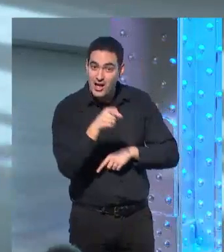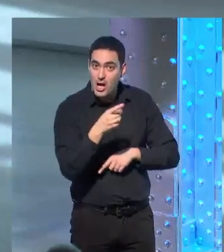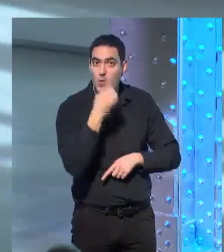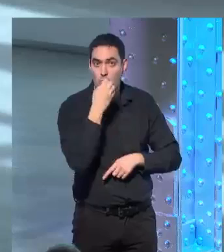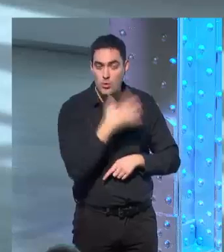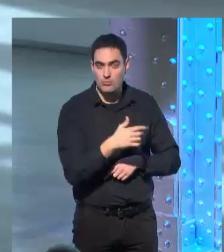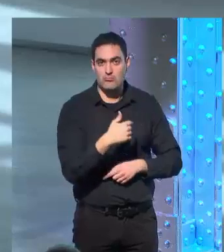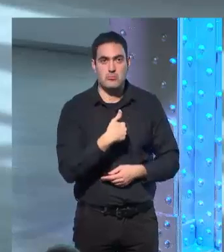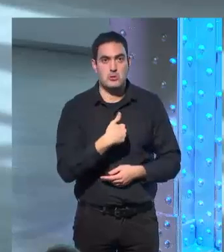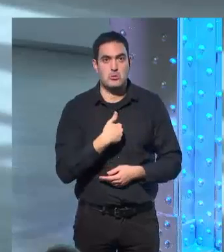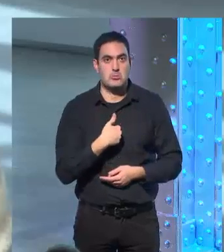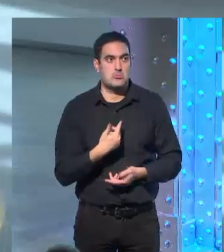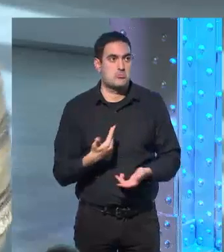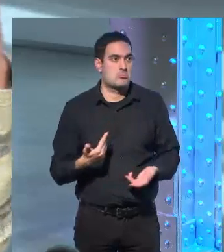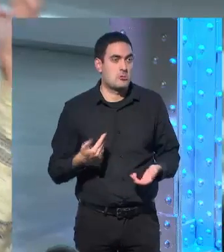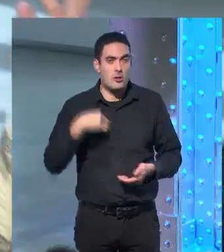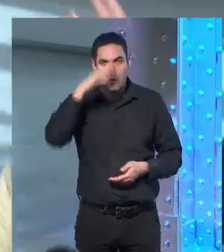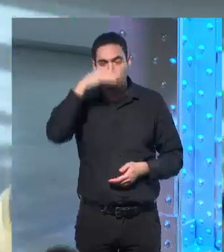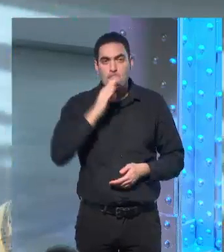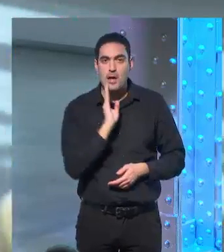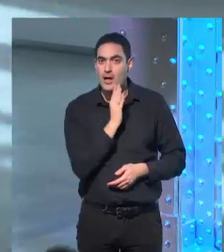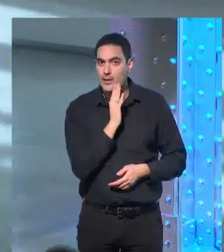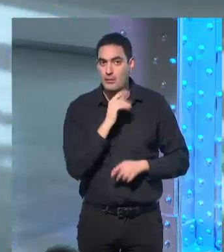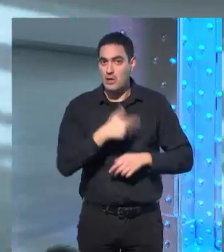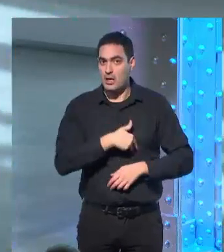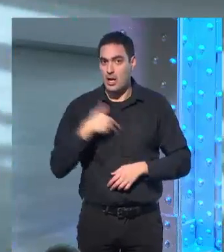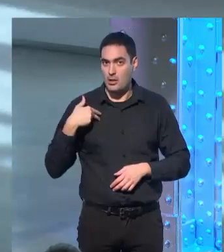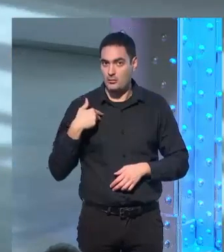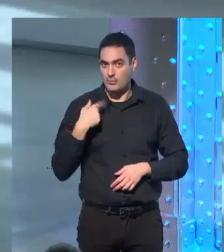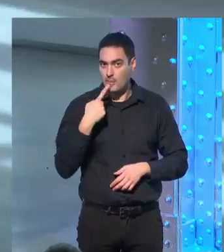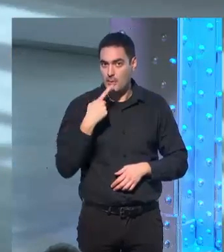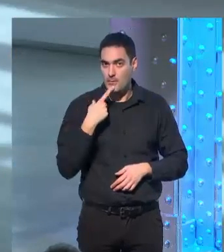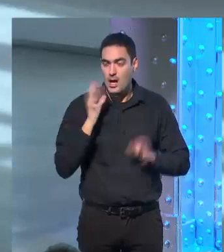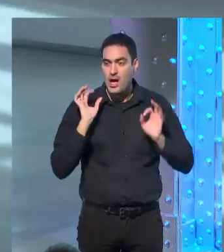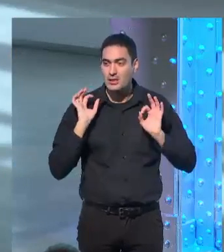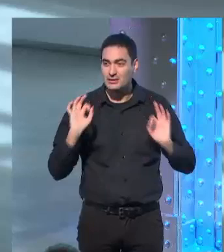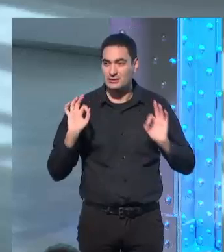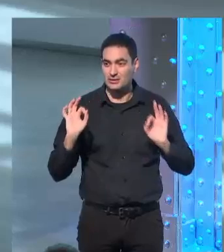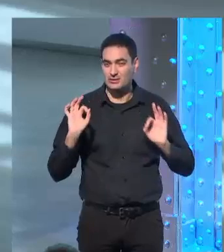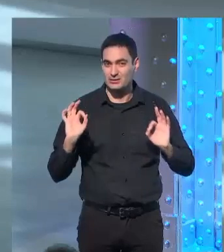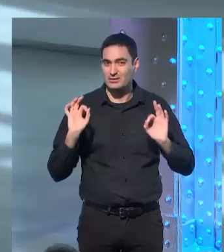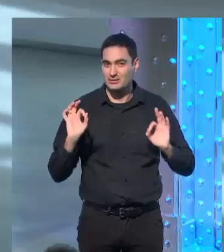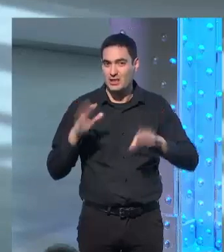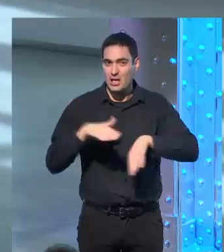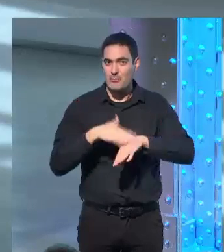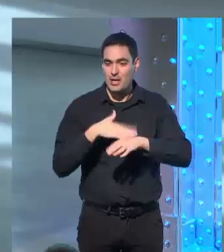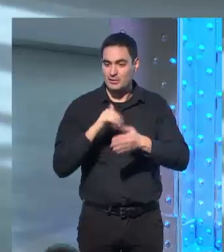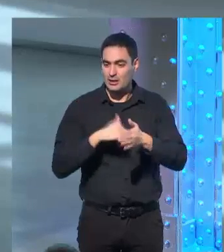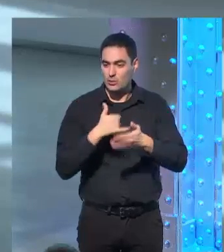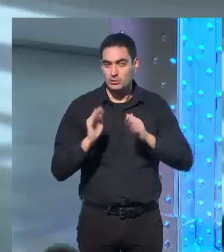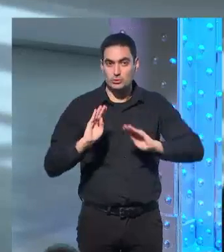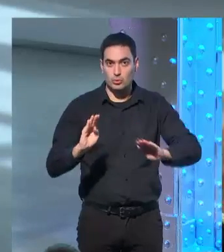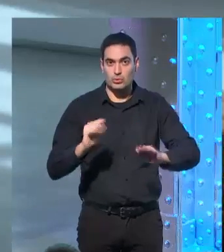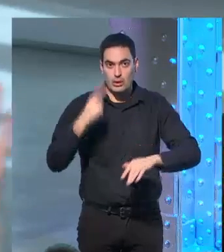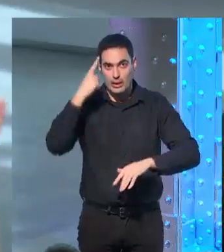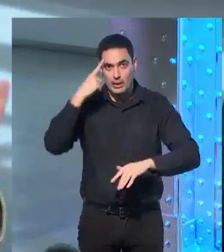donde los padres en general, y ellos específicamente para sus asignaturas.